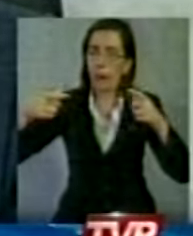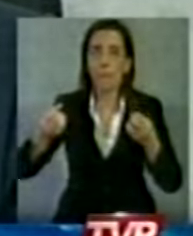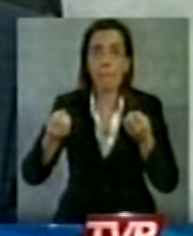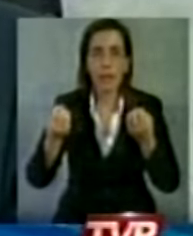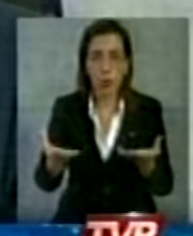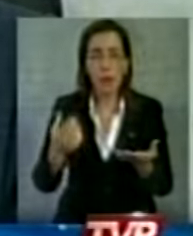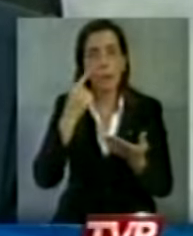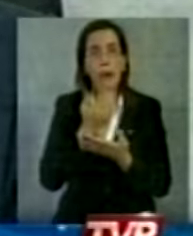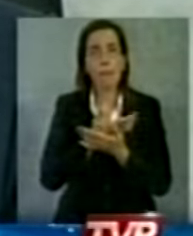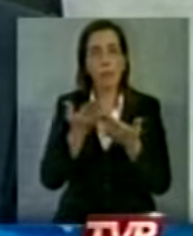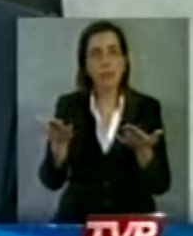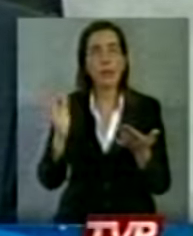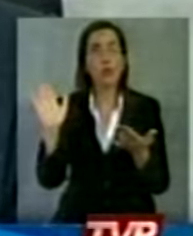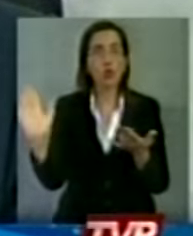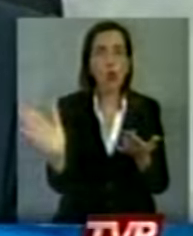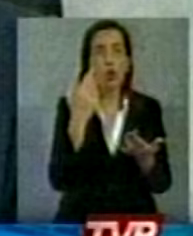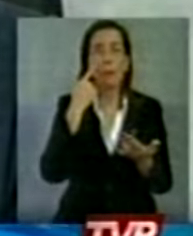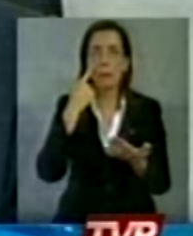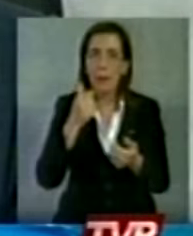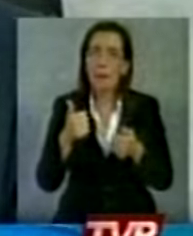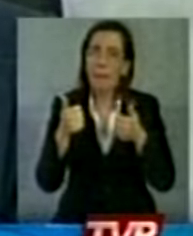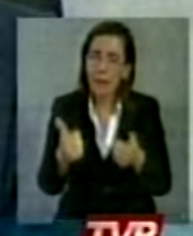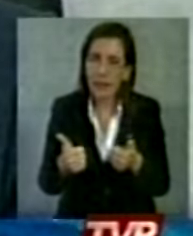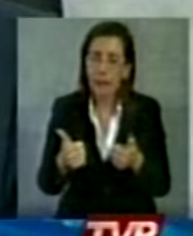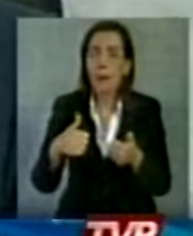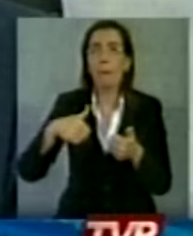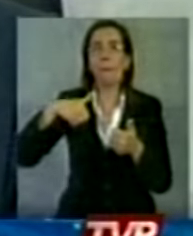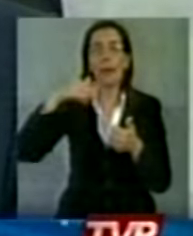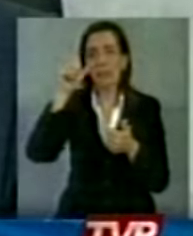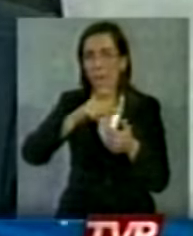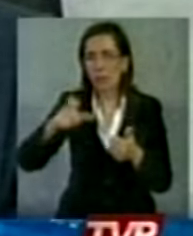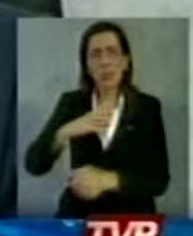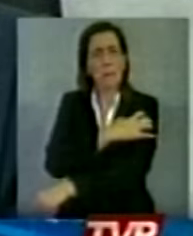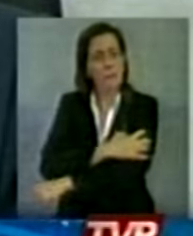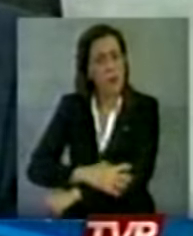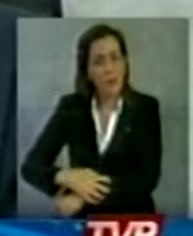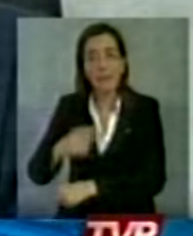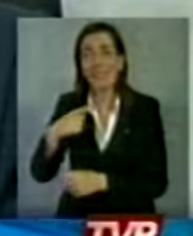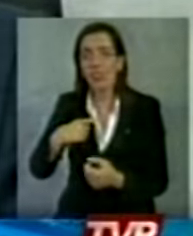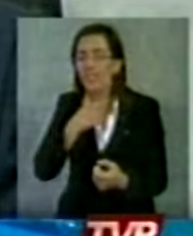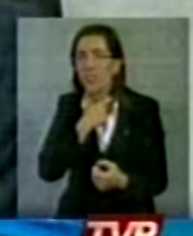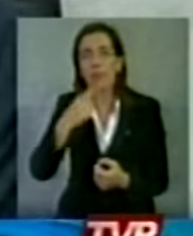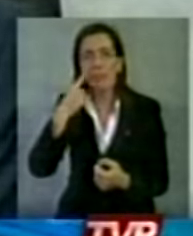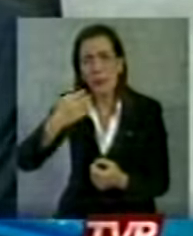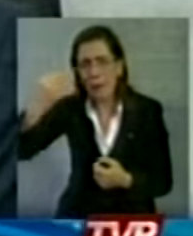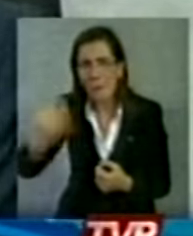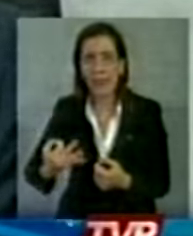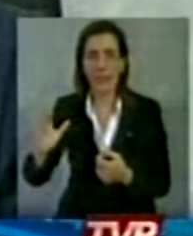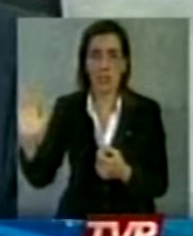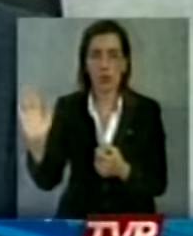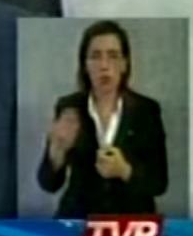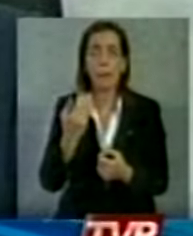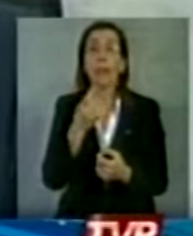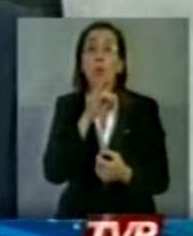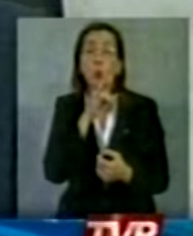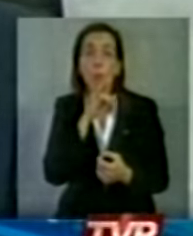produzca resultados de bien vivir para todos, especialmente para los que menos tienen. Un Tucumán que permita